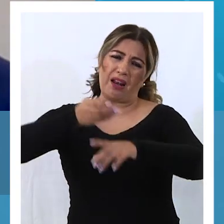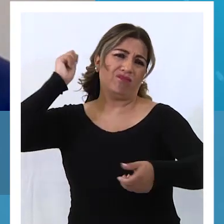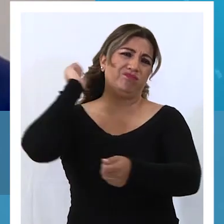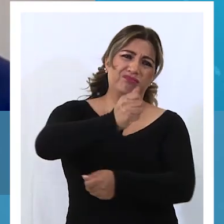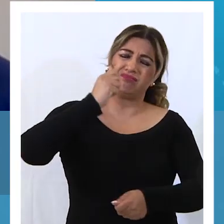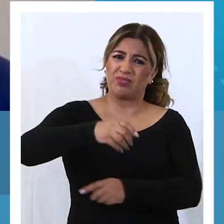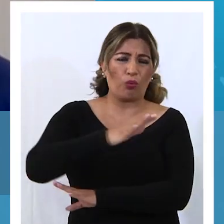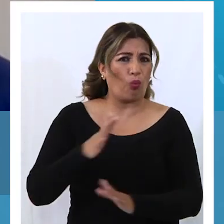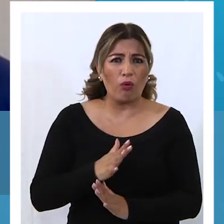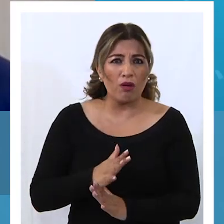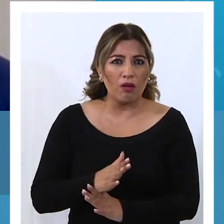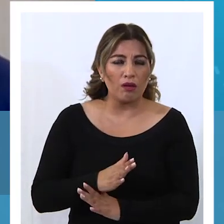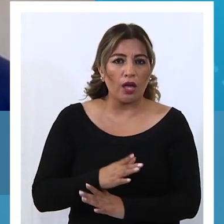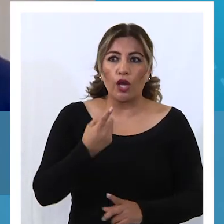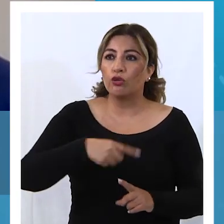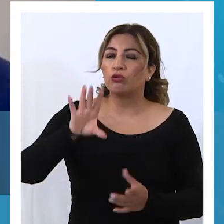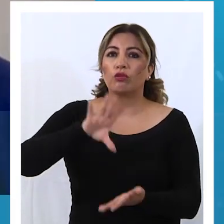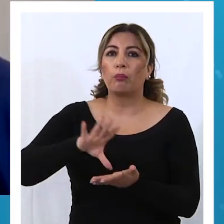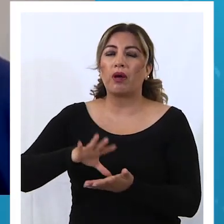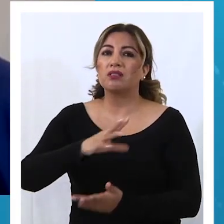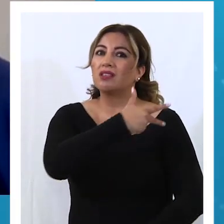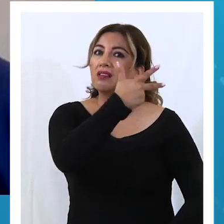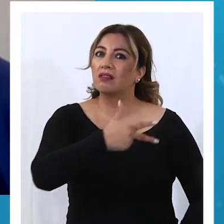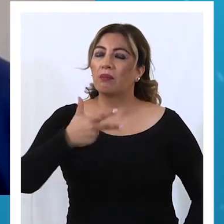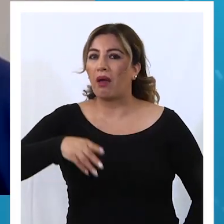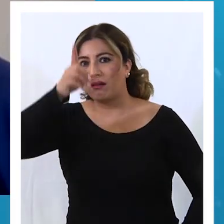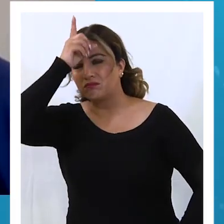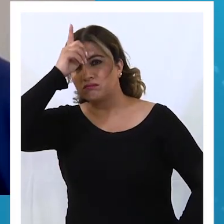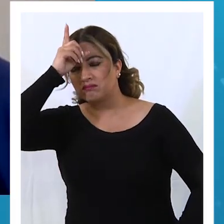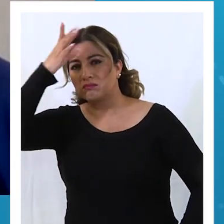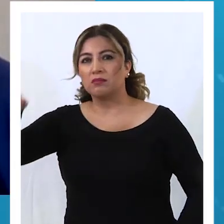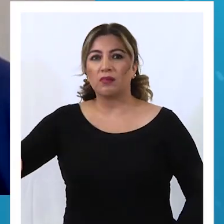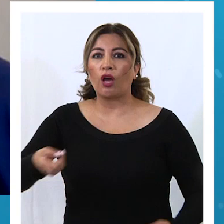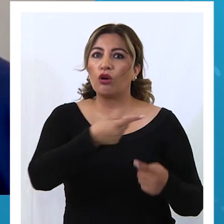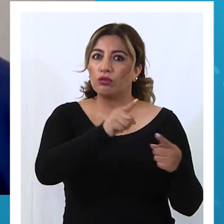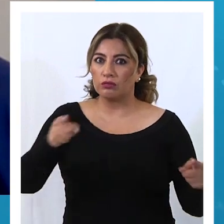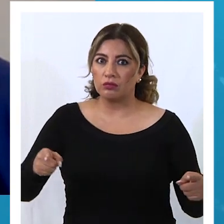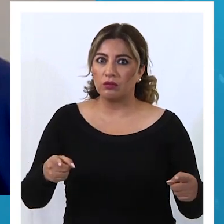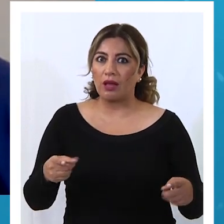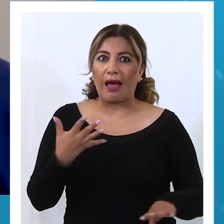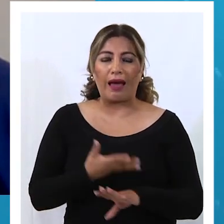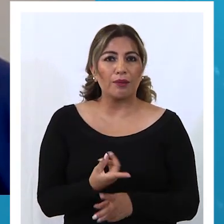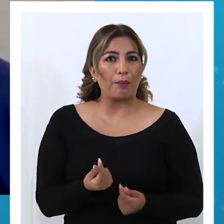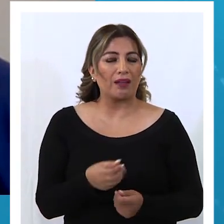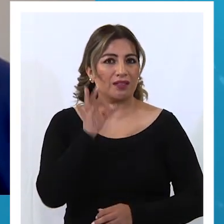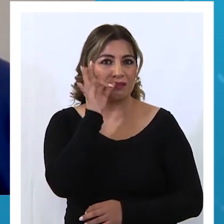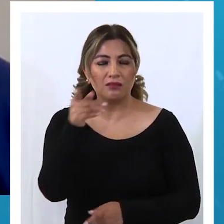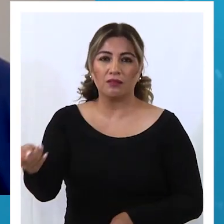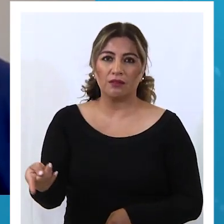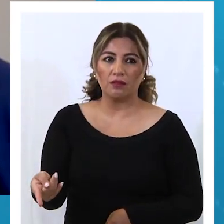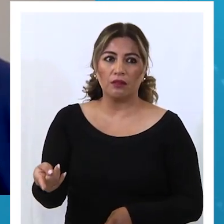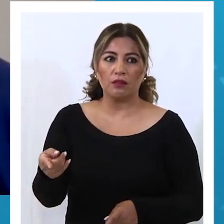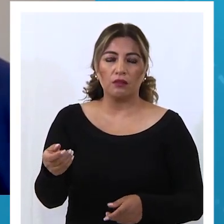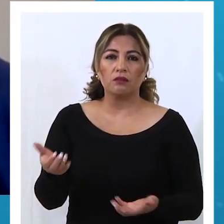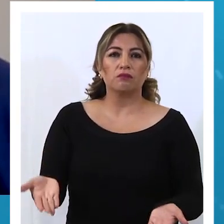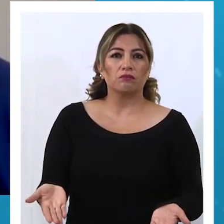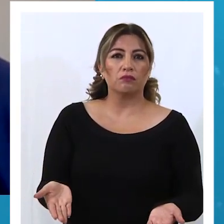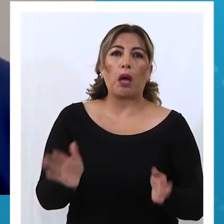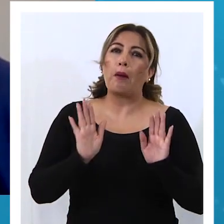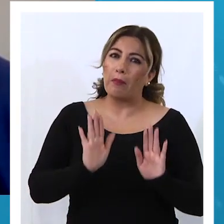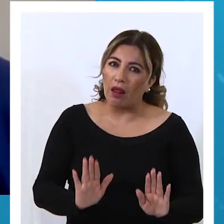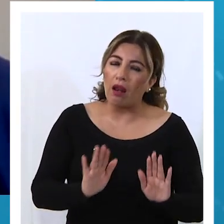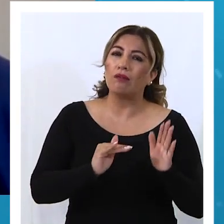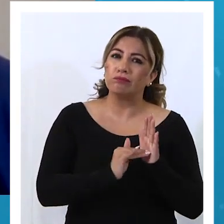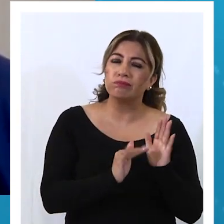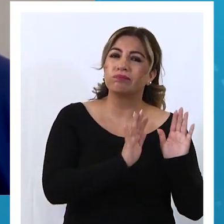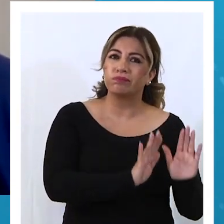una cosa terrible. En cambio, estos países como Dinamarca, Alemania, Suecia, tienen más recursos. Entonces también ellos pueden esperar un poco